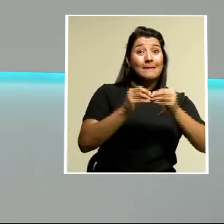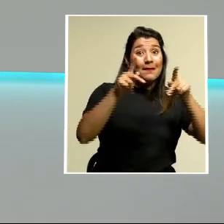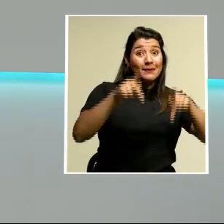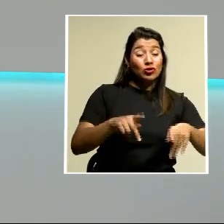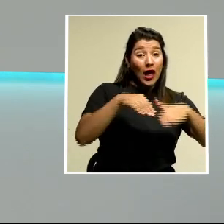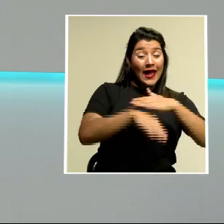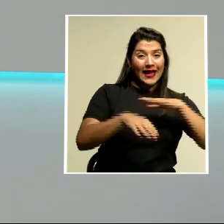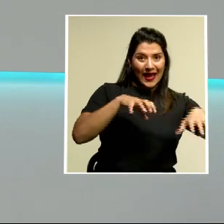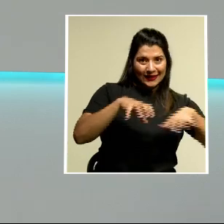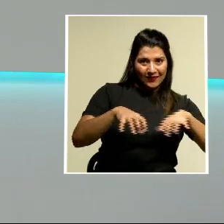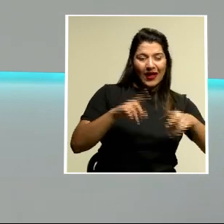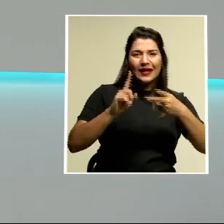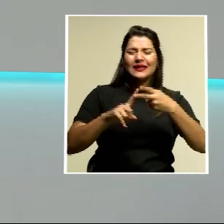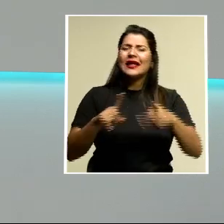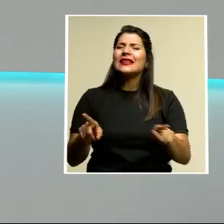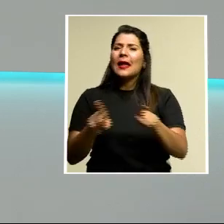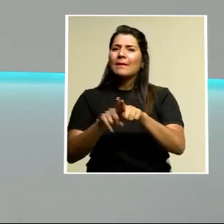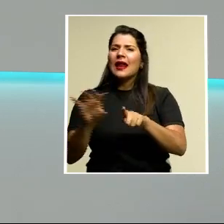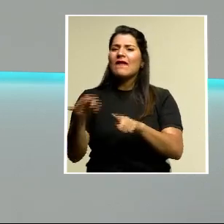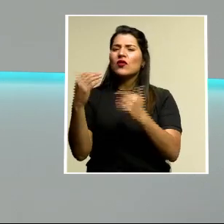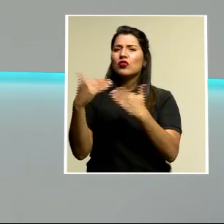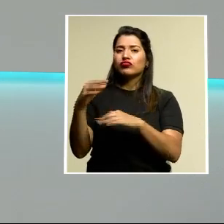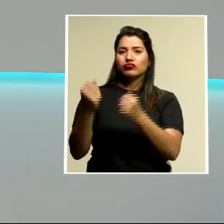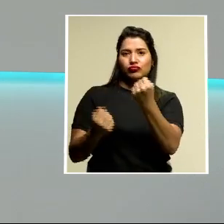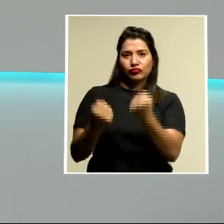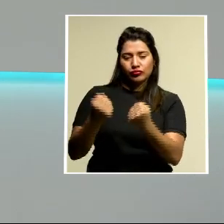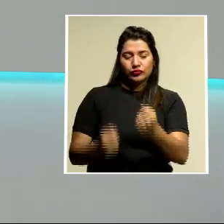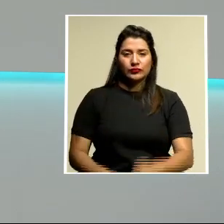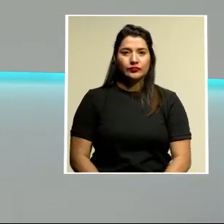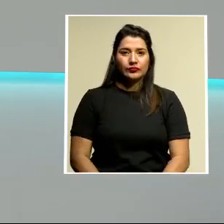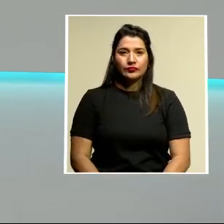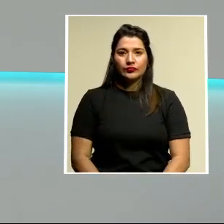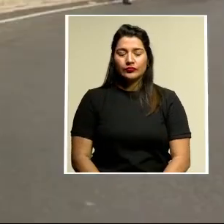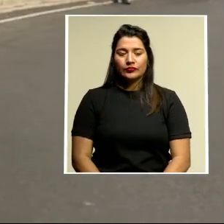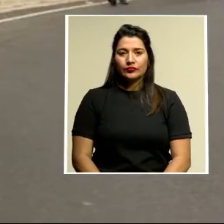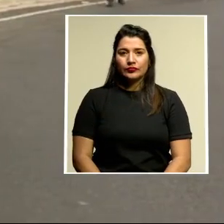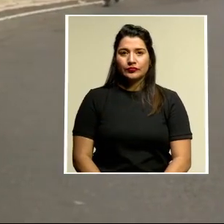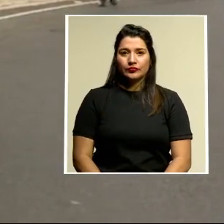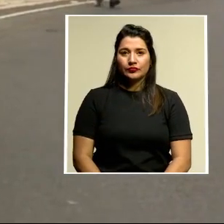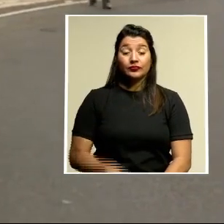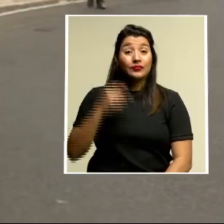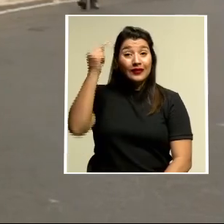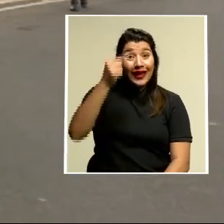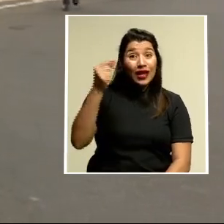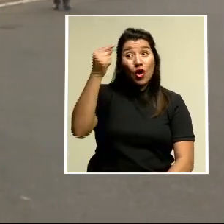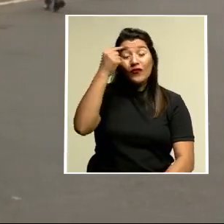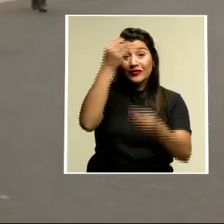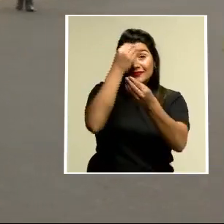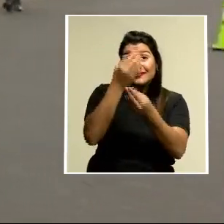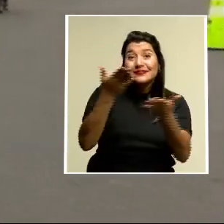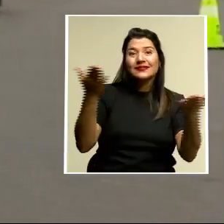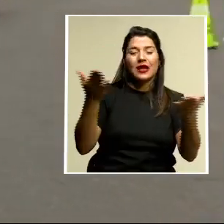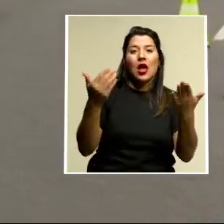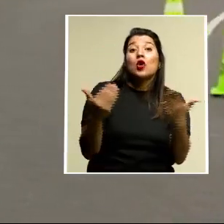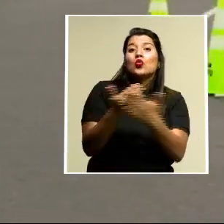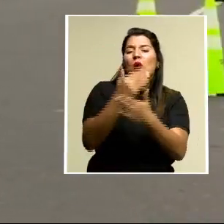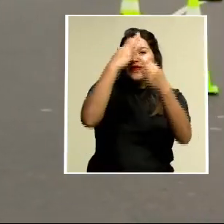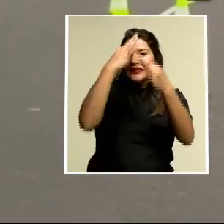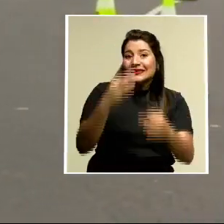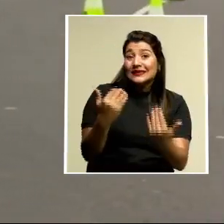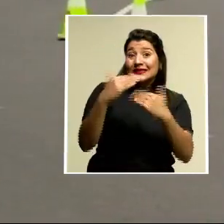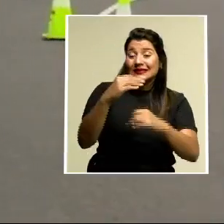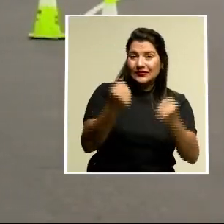manera en que se restringirá el tránsito vehicular. El gobierno anunció las medidas de restricción